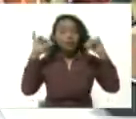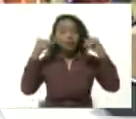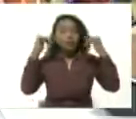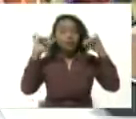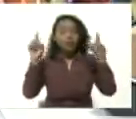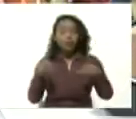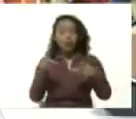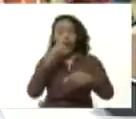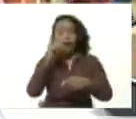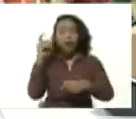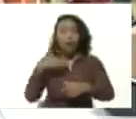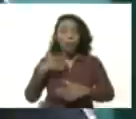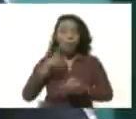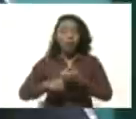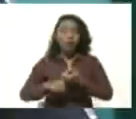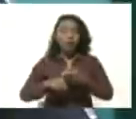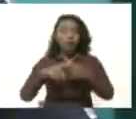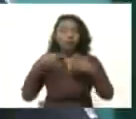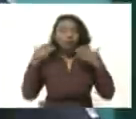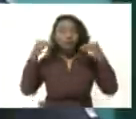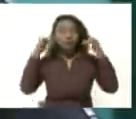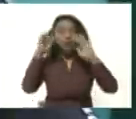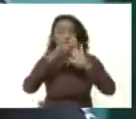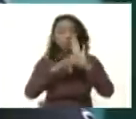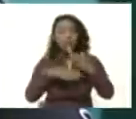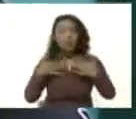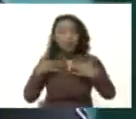familia, con bioseguridad,